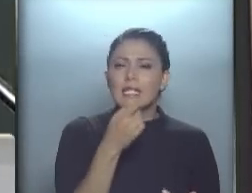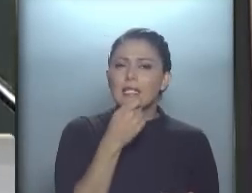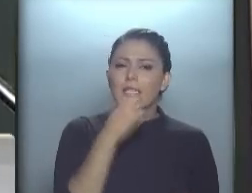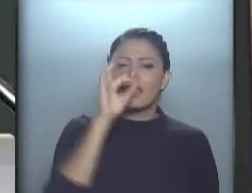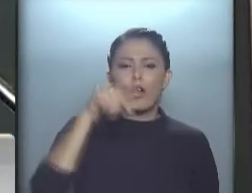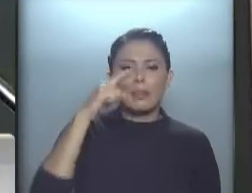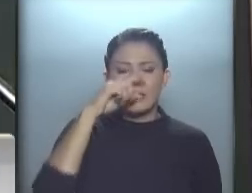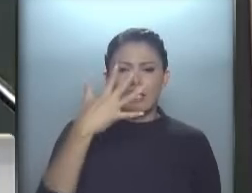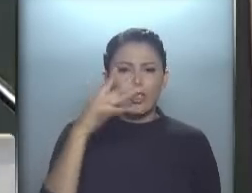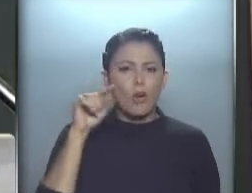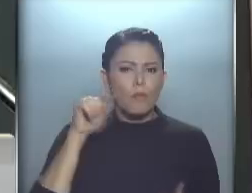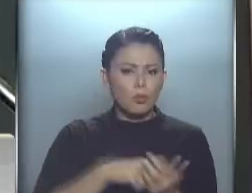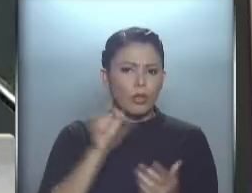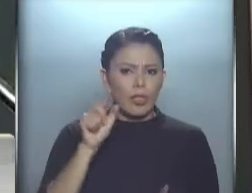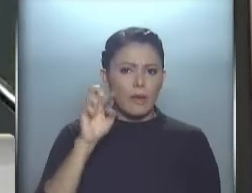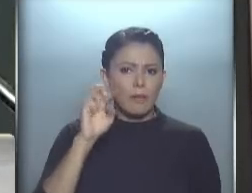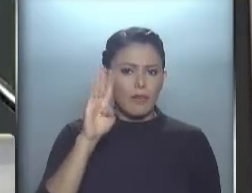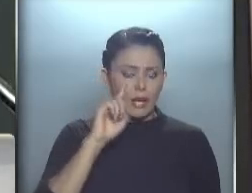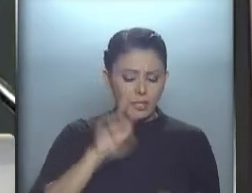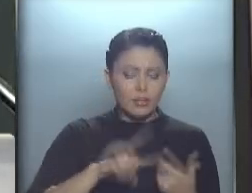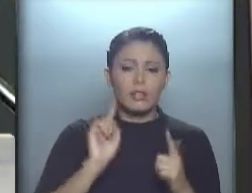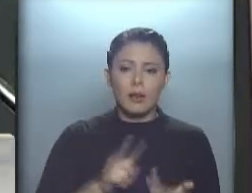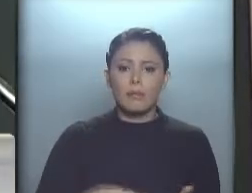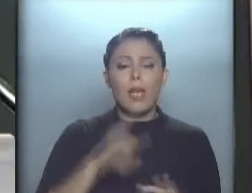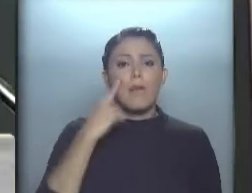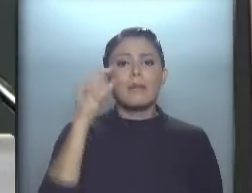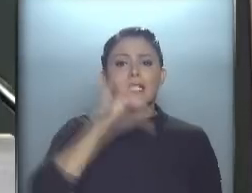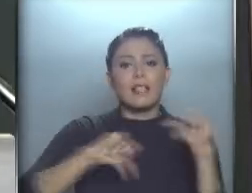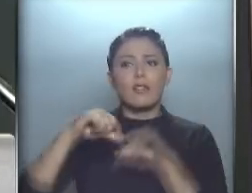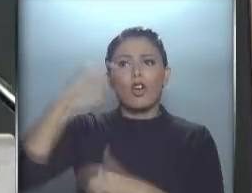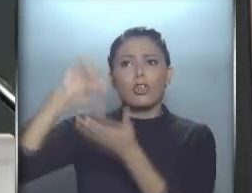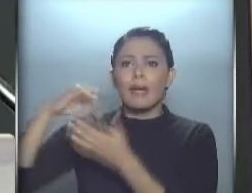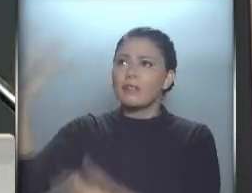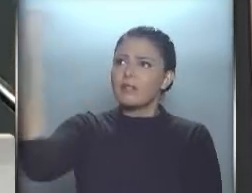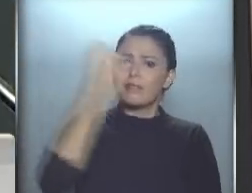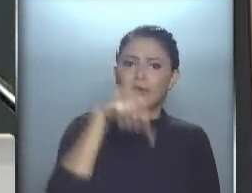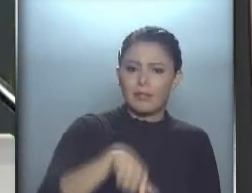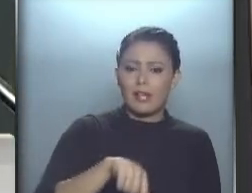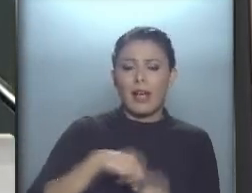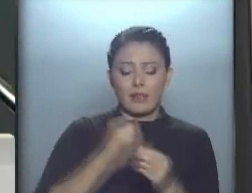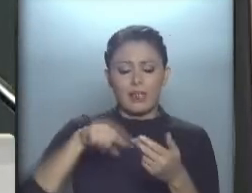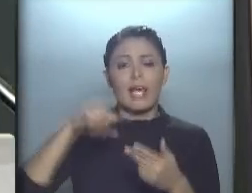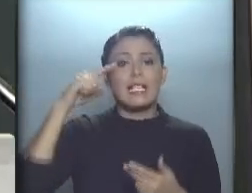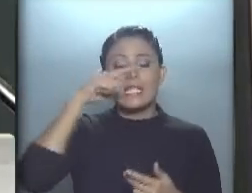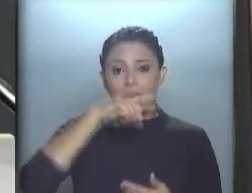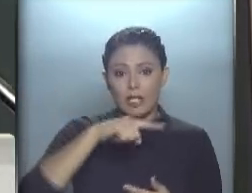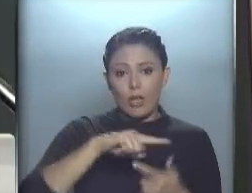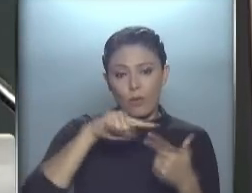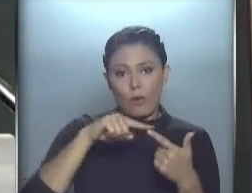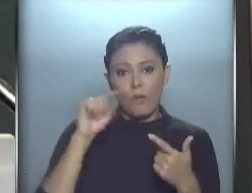075 puntos del producto interno bruto con la repatriación de más de 1000 científicos ahí superamos siete puntos y si tomamos